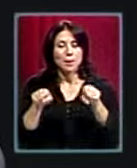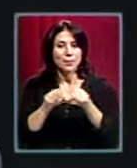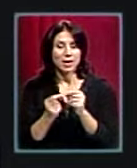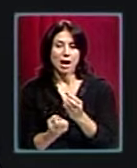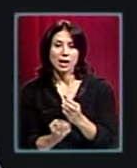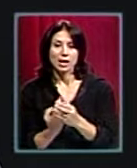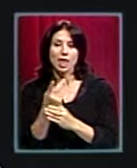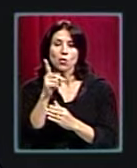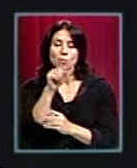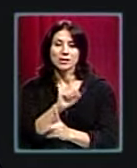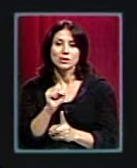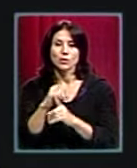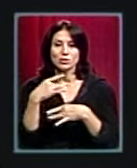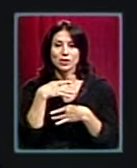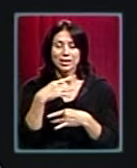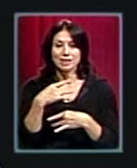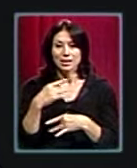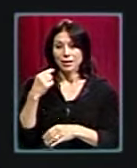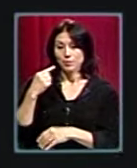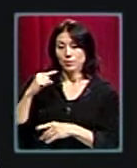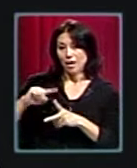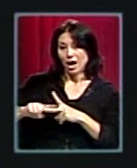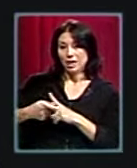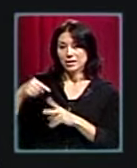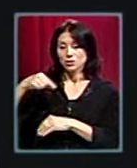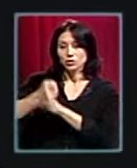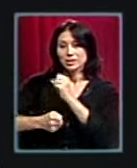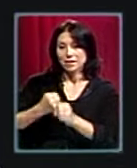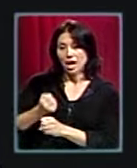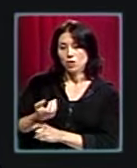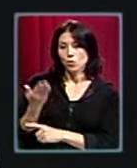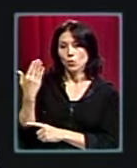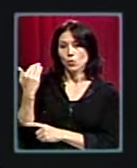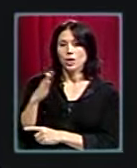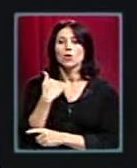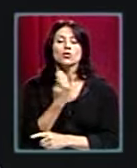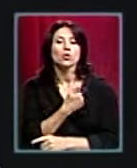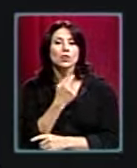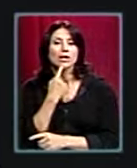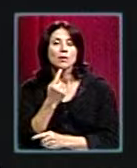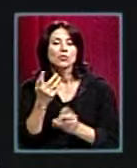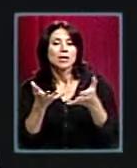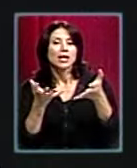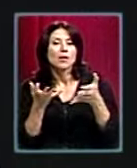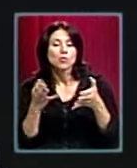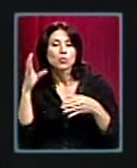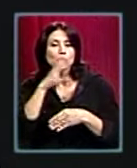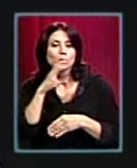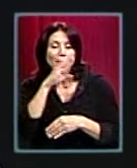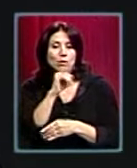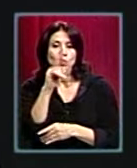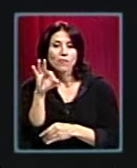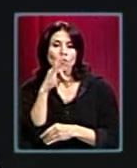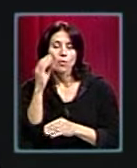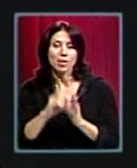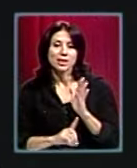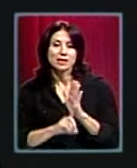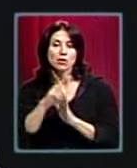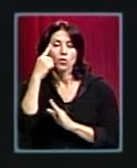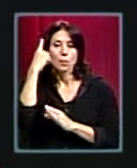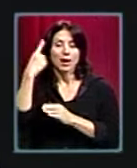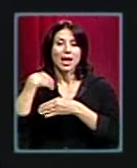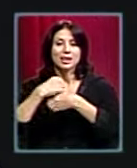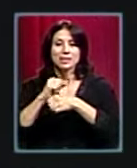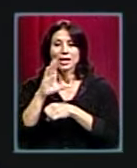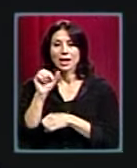efecto interesante. A inicios de este año anunciamos que queríamos buscar una vía de desarrollo para hacer carbono neutral.